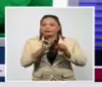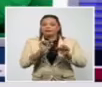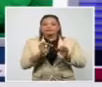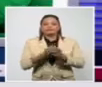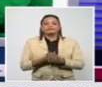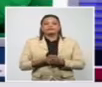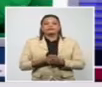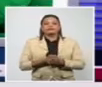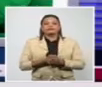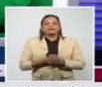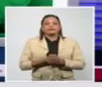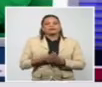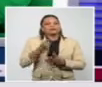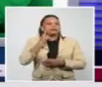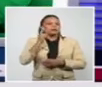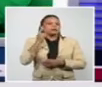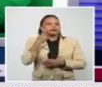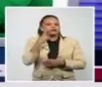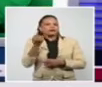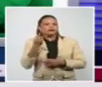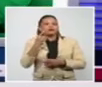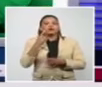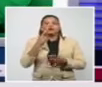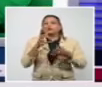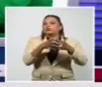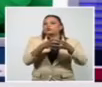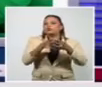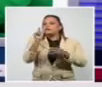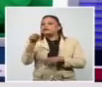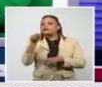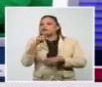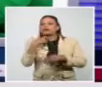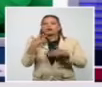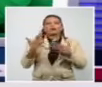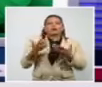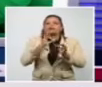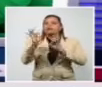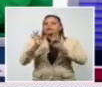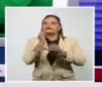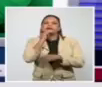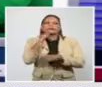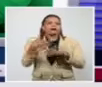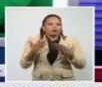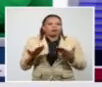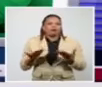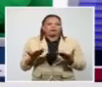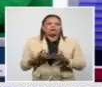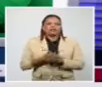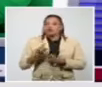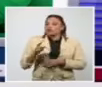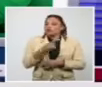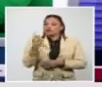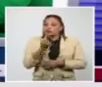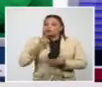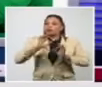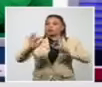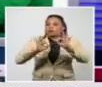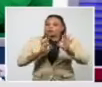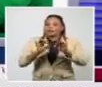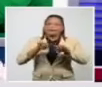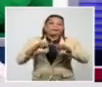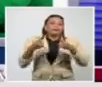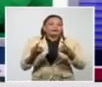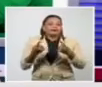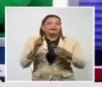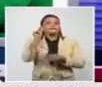son los grupos de personas que más tenemos que proteger. Todos tenemos que protegernos, pero las personas que